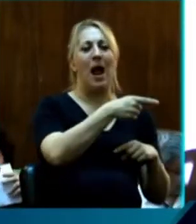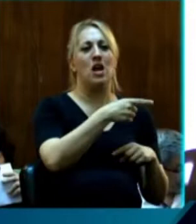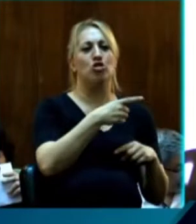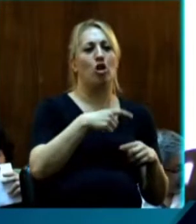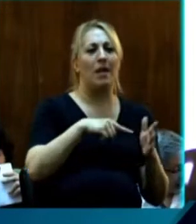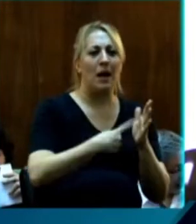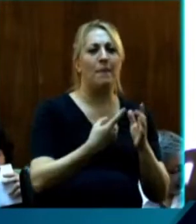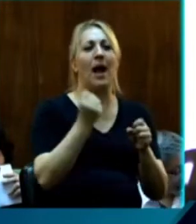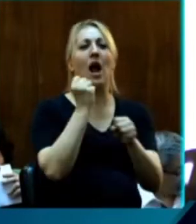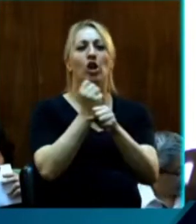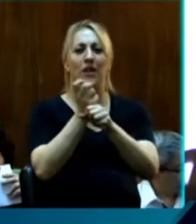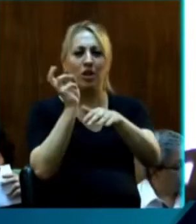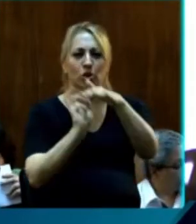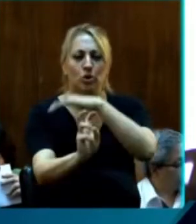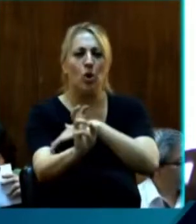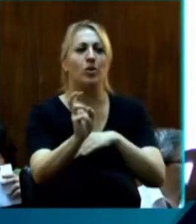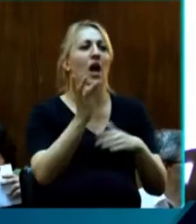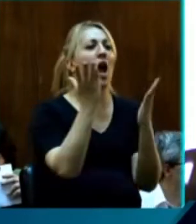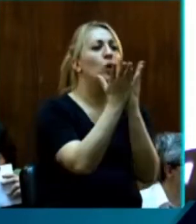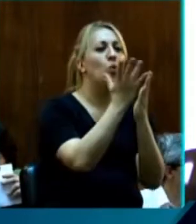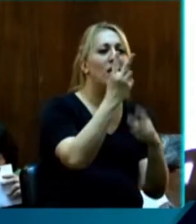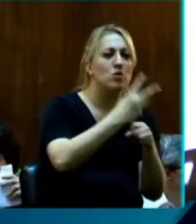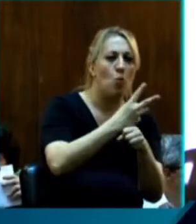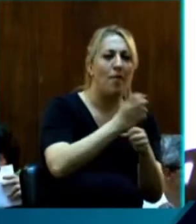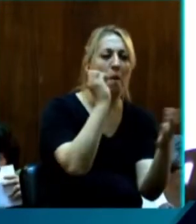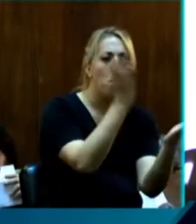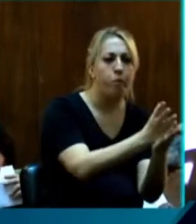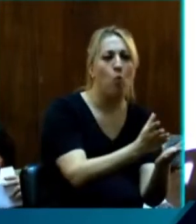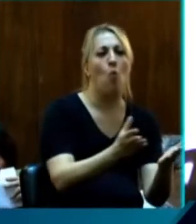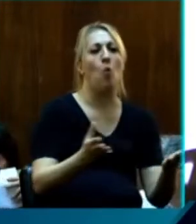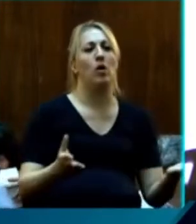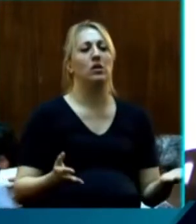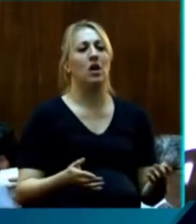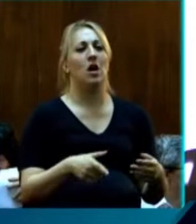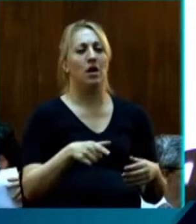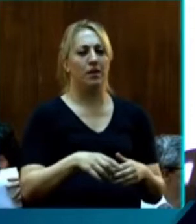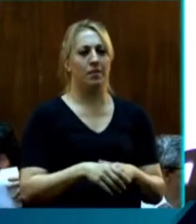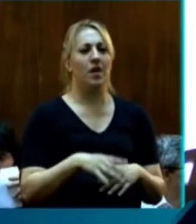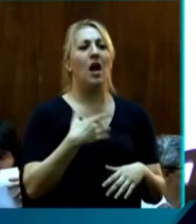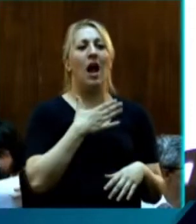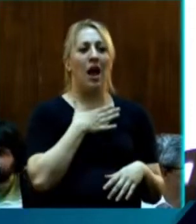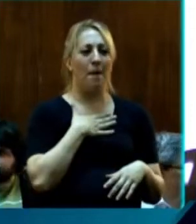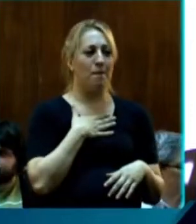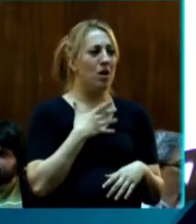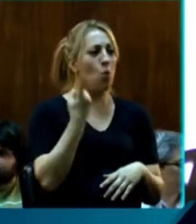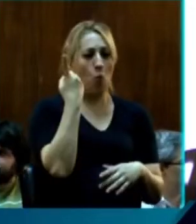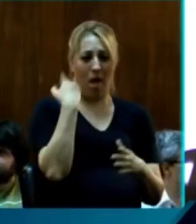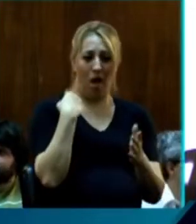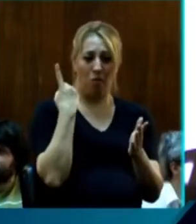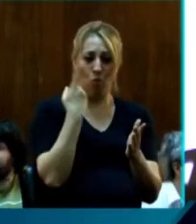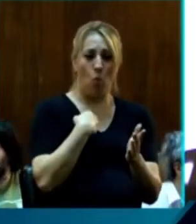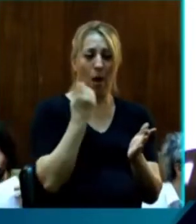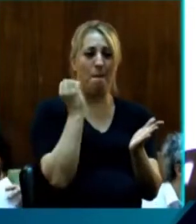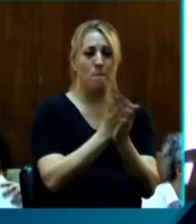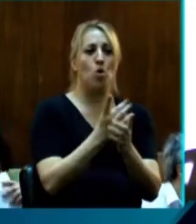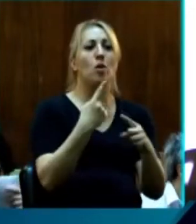los trabajadores del subte, a los estudiantes secundarios. Mire, le cuento una confesión personal. A mí me hicieron una contravención para